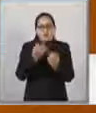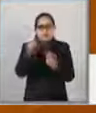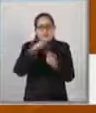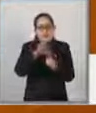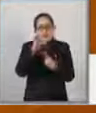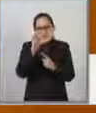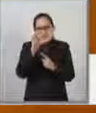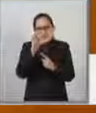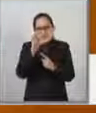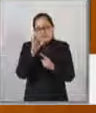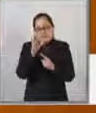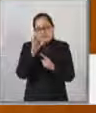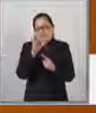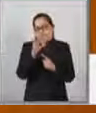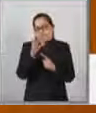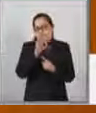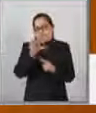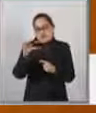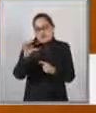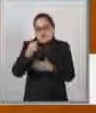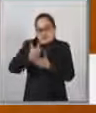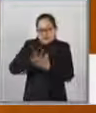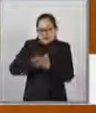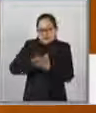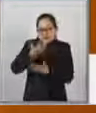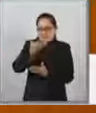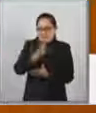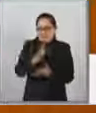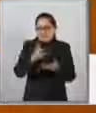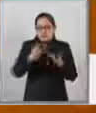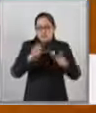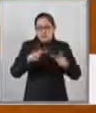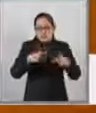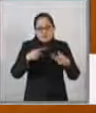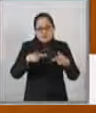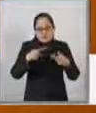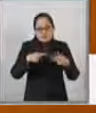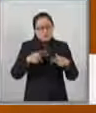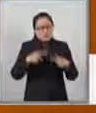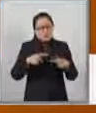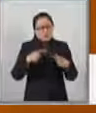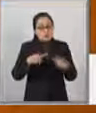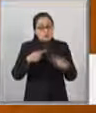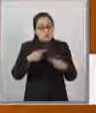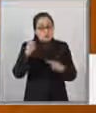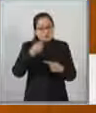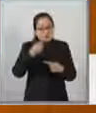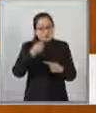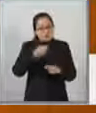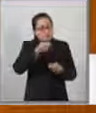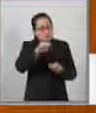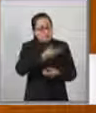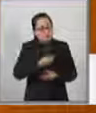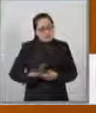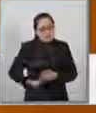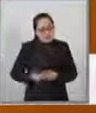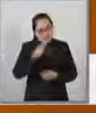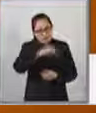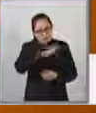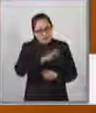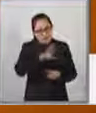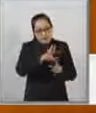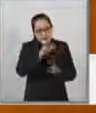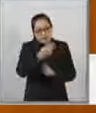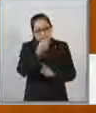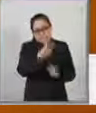de hoy discutiendo esta lista de 10 nombres que vamos a enviar al presidente. Primero que